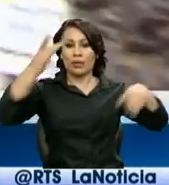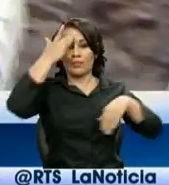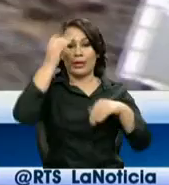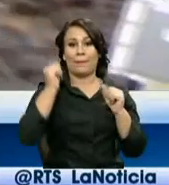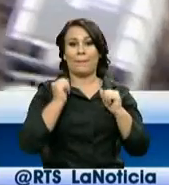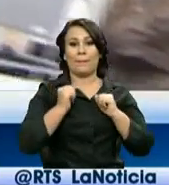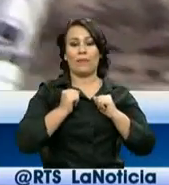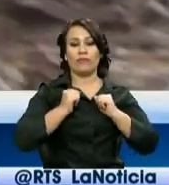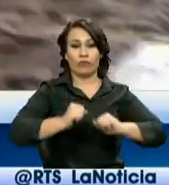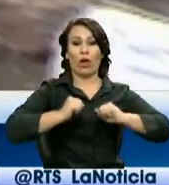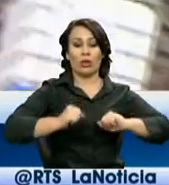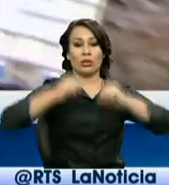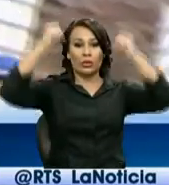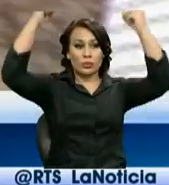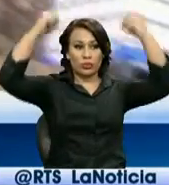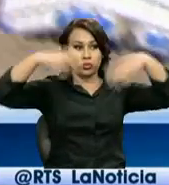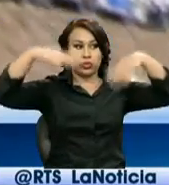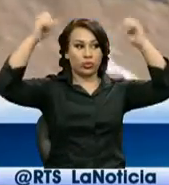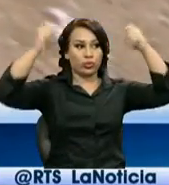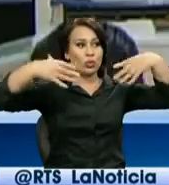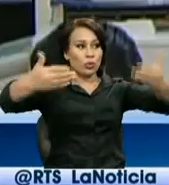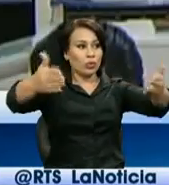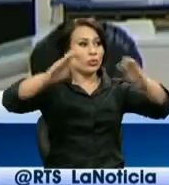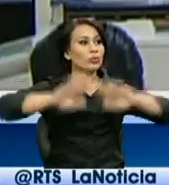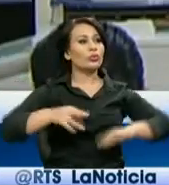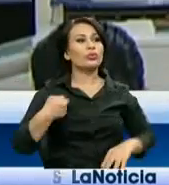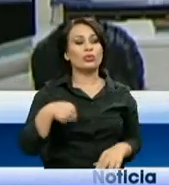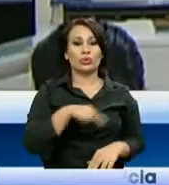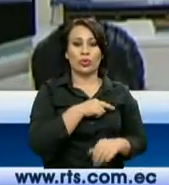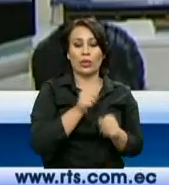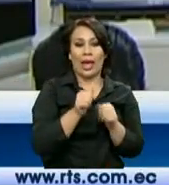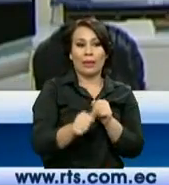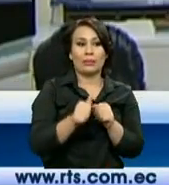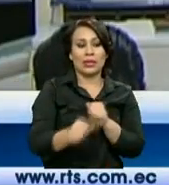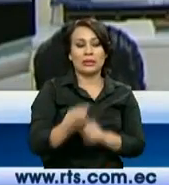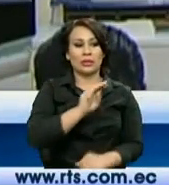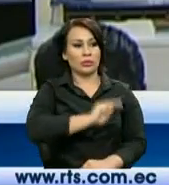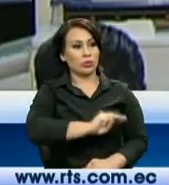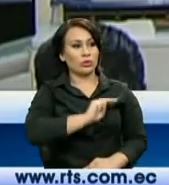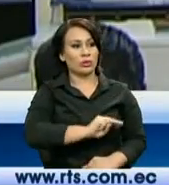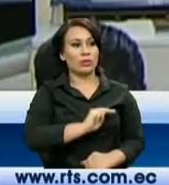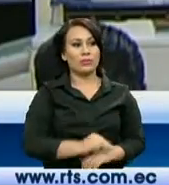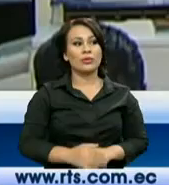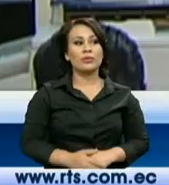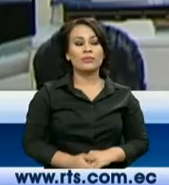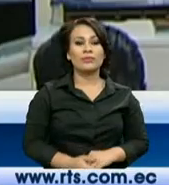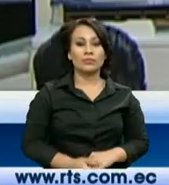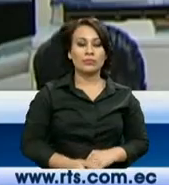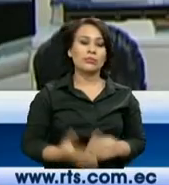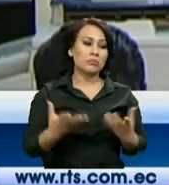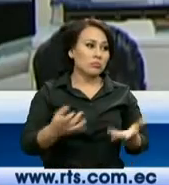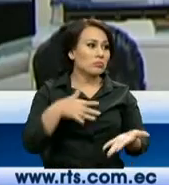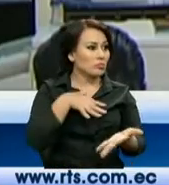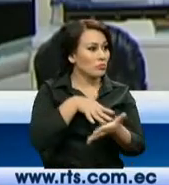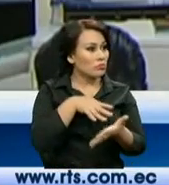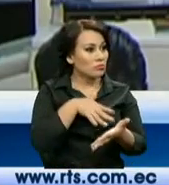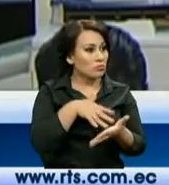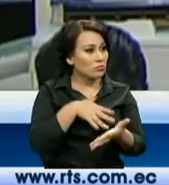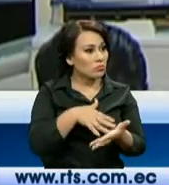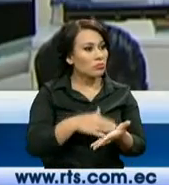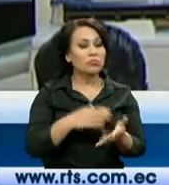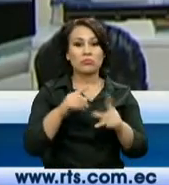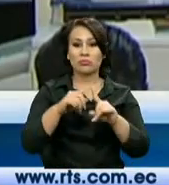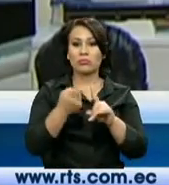de estos deslizamientos nunca hubo una atención. La administración municipal decidió realizar unos estudios e identificar